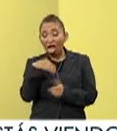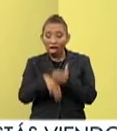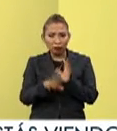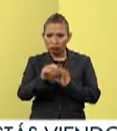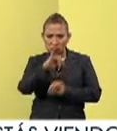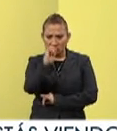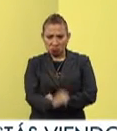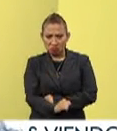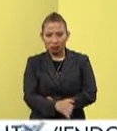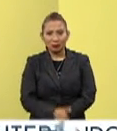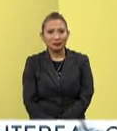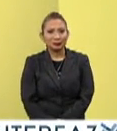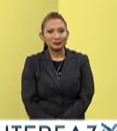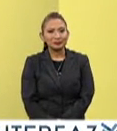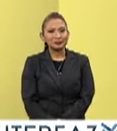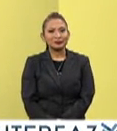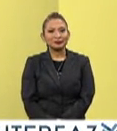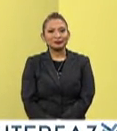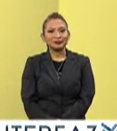vencido